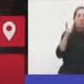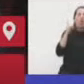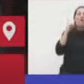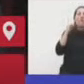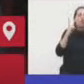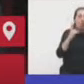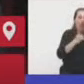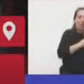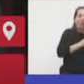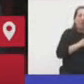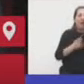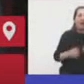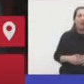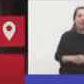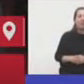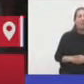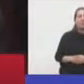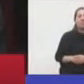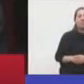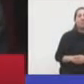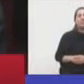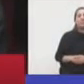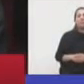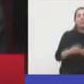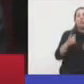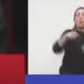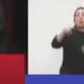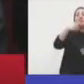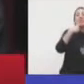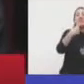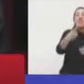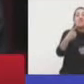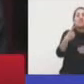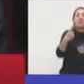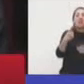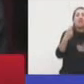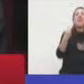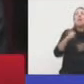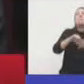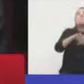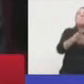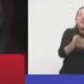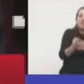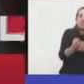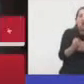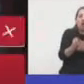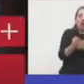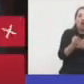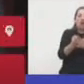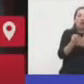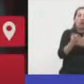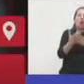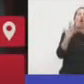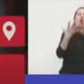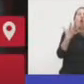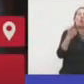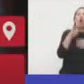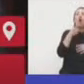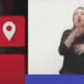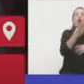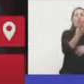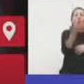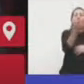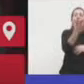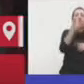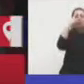de lo duro de Oscar Isidro Parril, el mayordomo político de Cristina, calificando de mafioso y extorsionadores cómo funciona